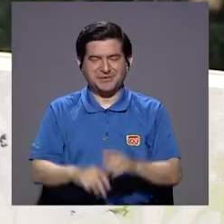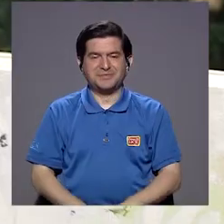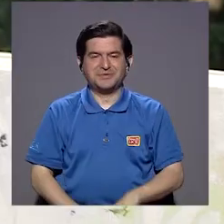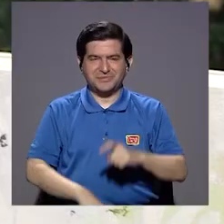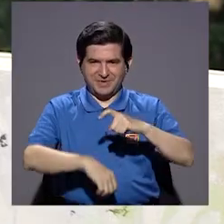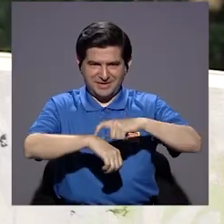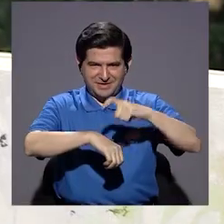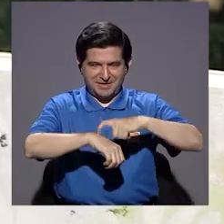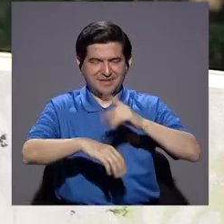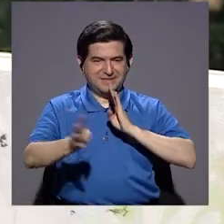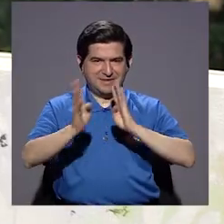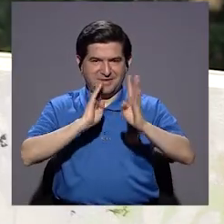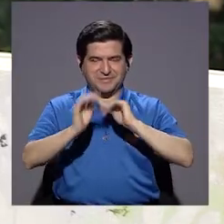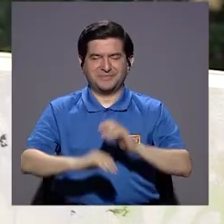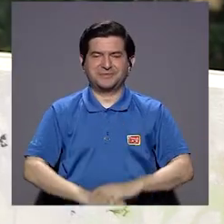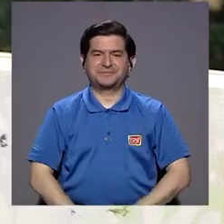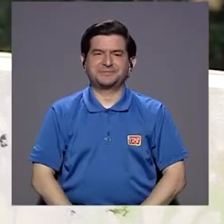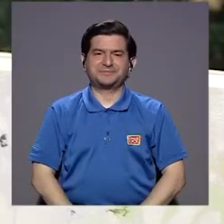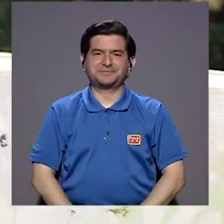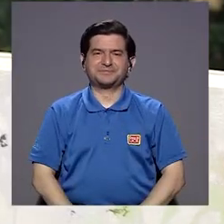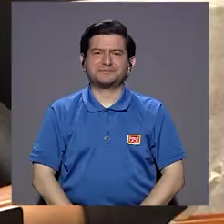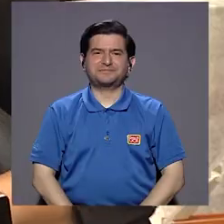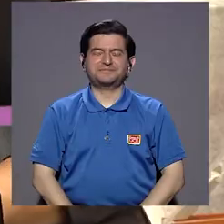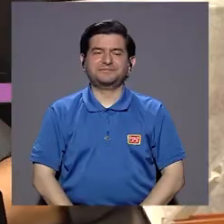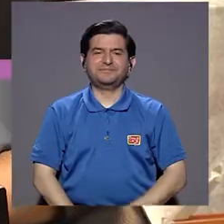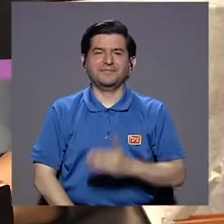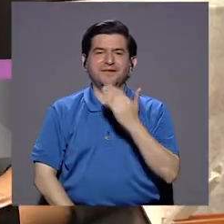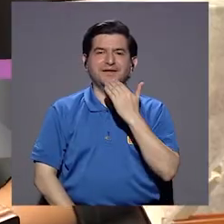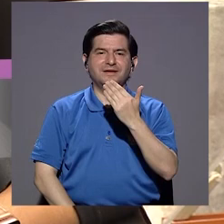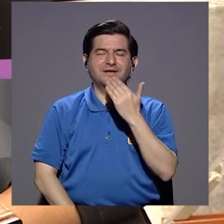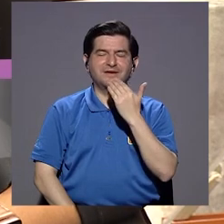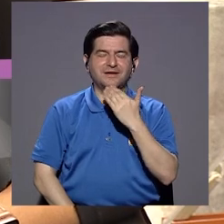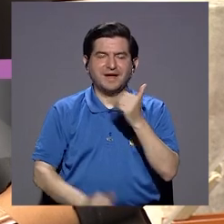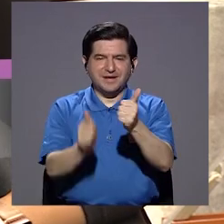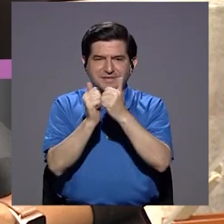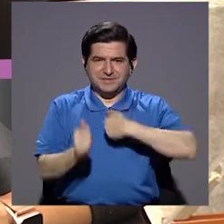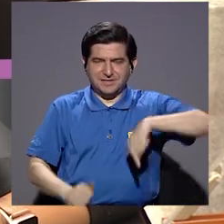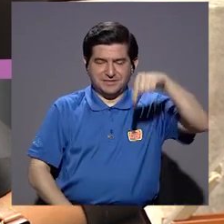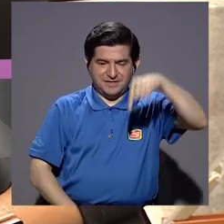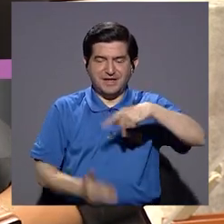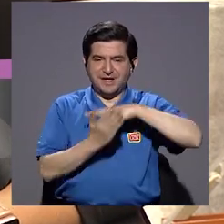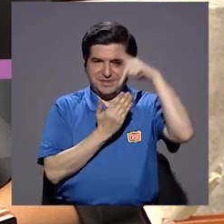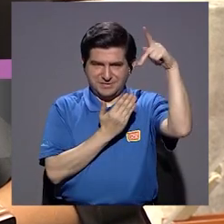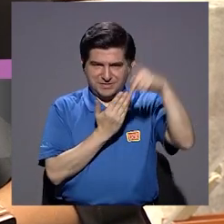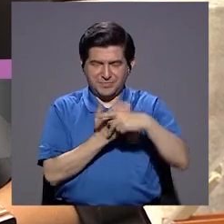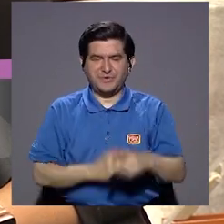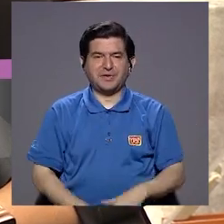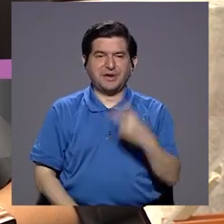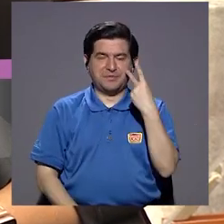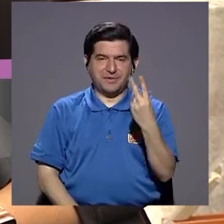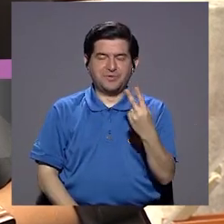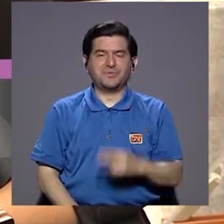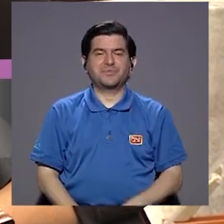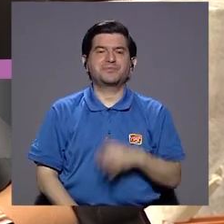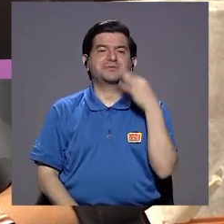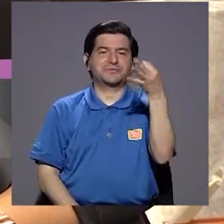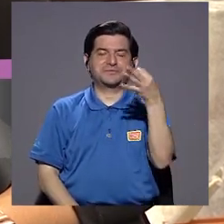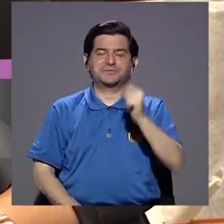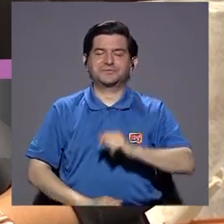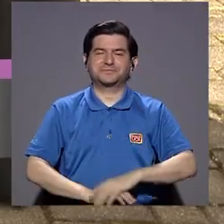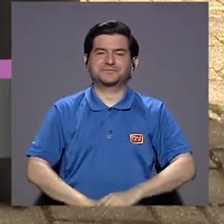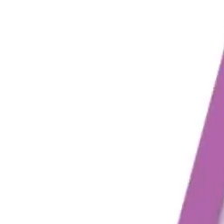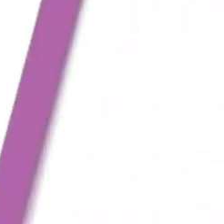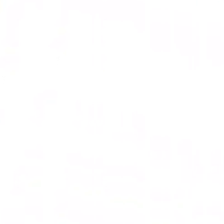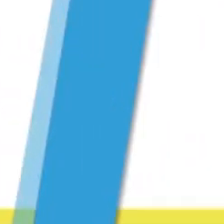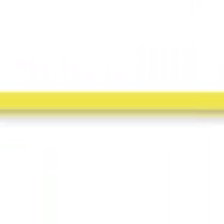claro, un ratito para conversar. Bueno. Muchas gracias por acompañarnos en este programa. Nos vemos hasta pronto.